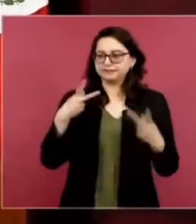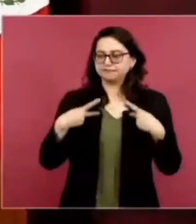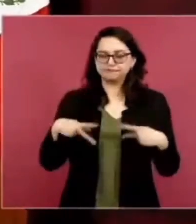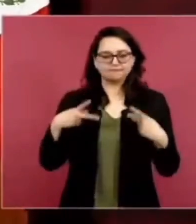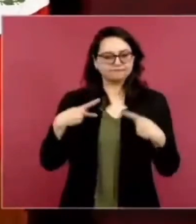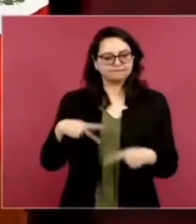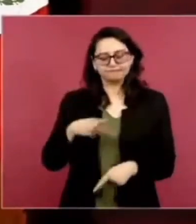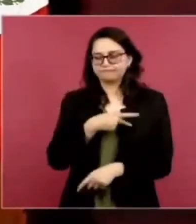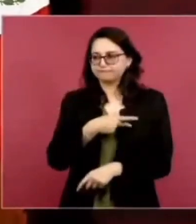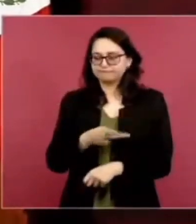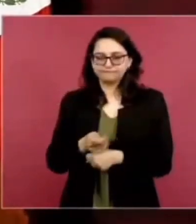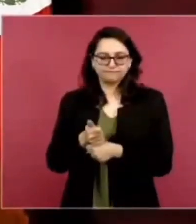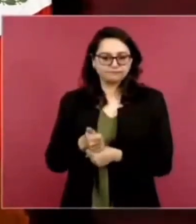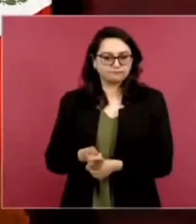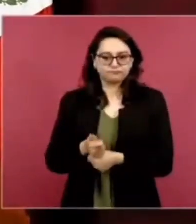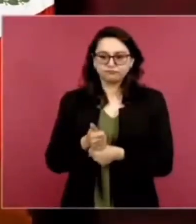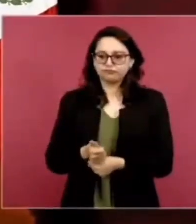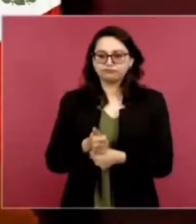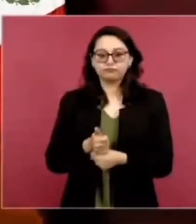Por eso es grande.